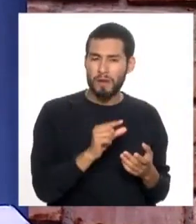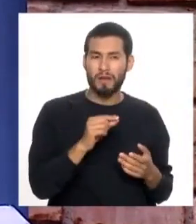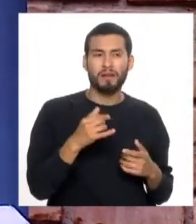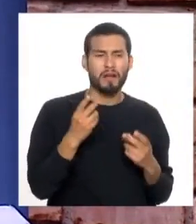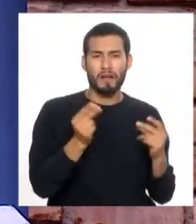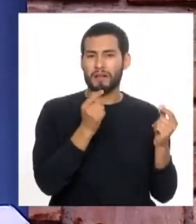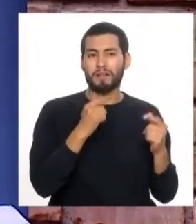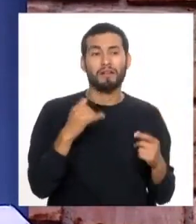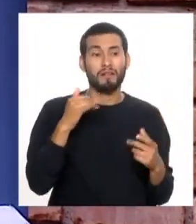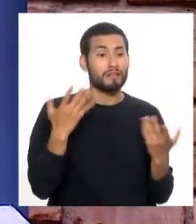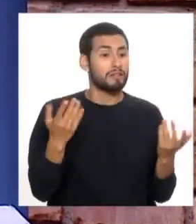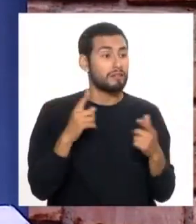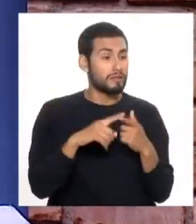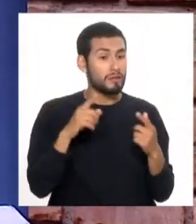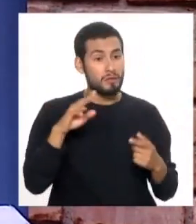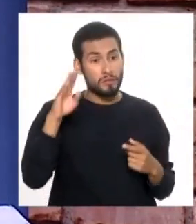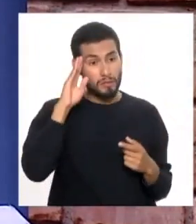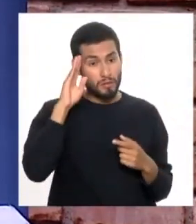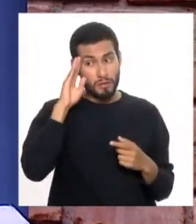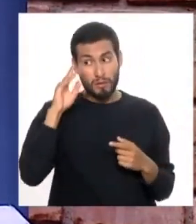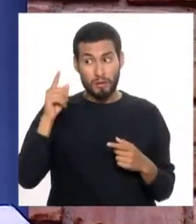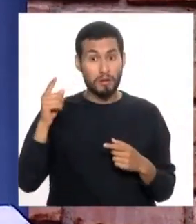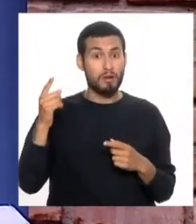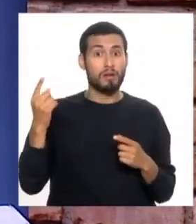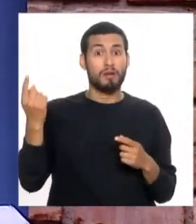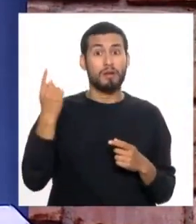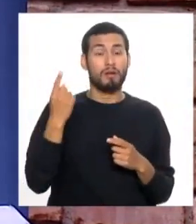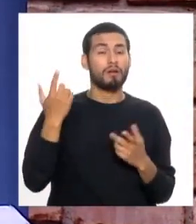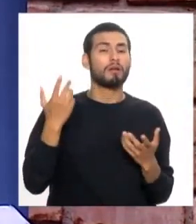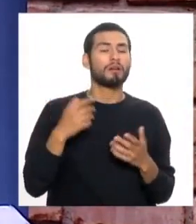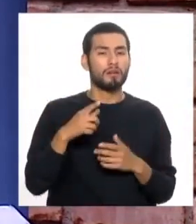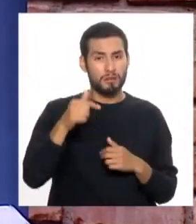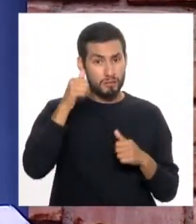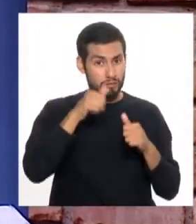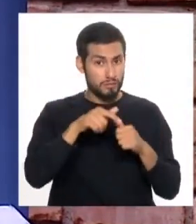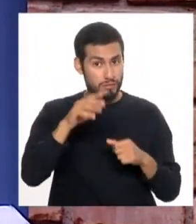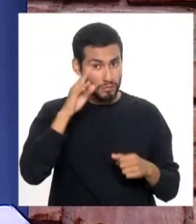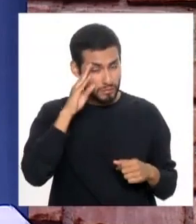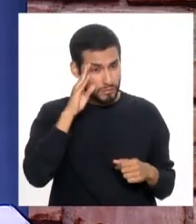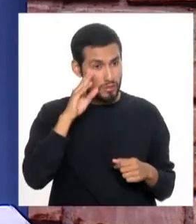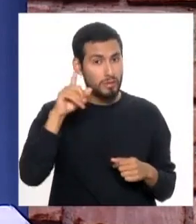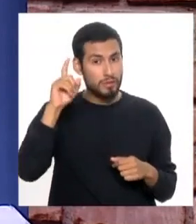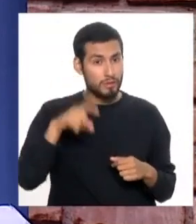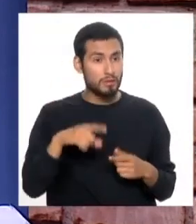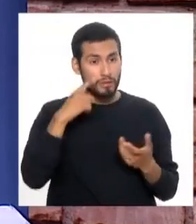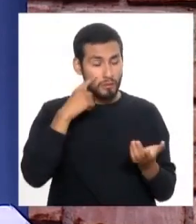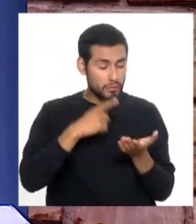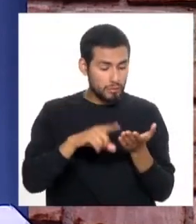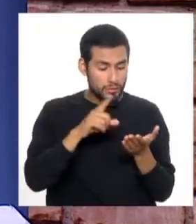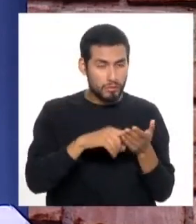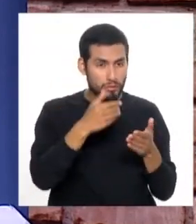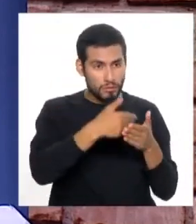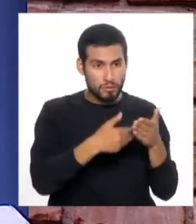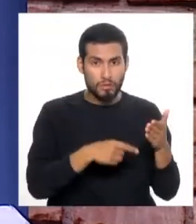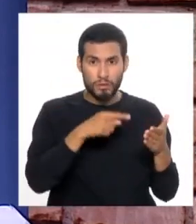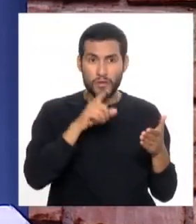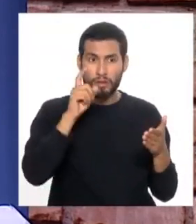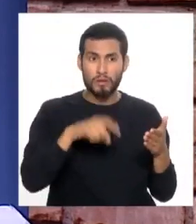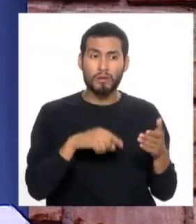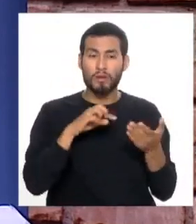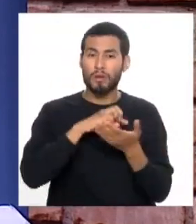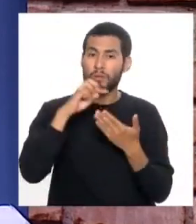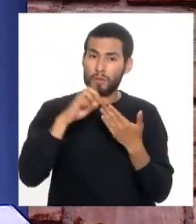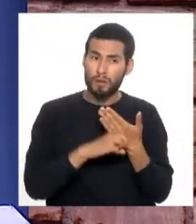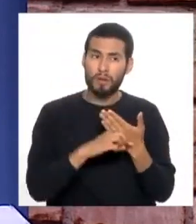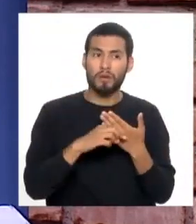cuando tenemos alguna intervención policial, recordemos que la policía tiene que verificar los datos a través del